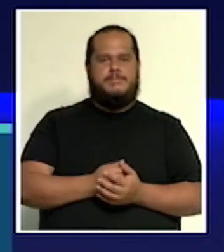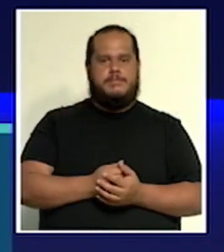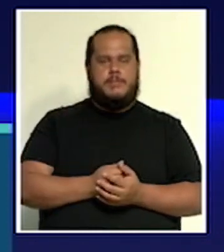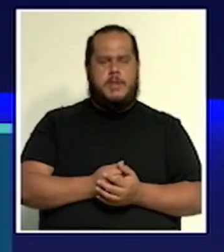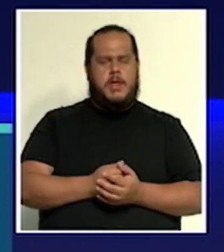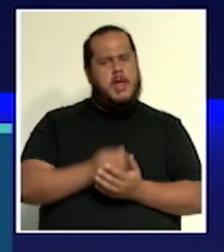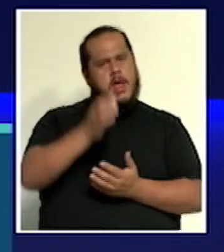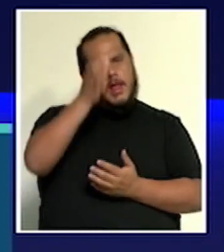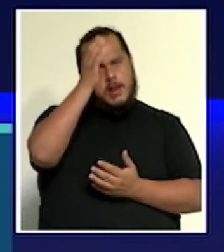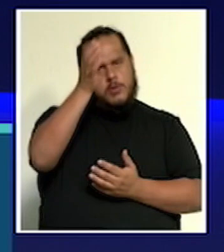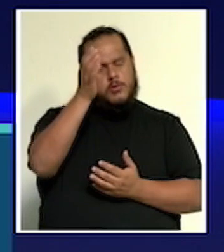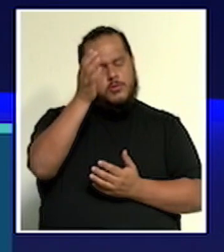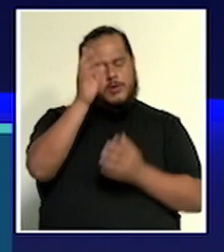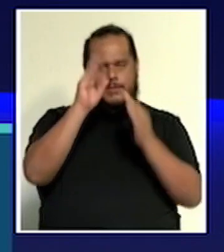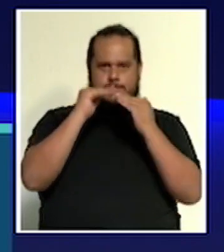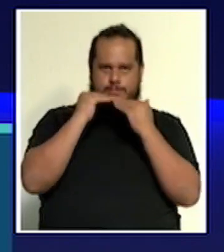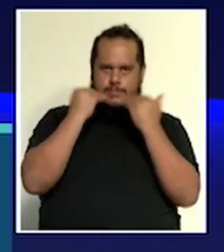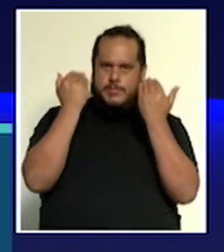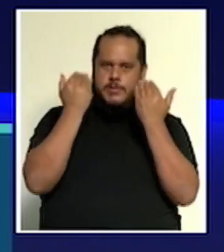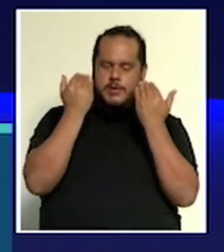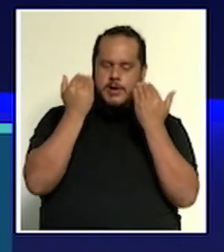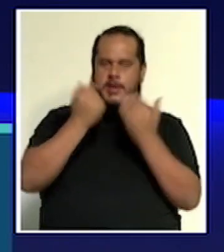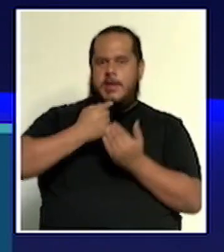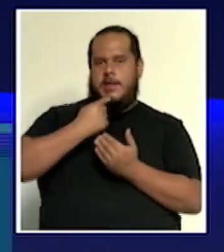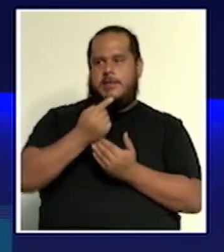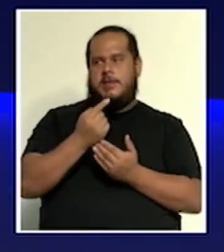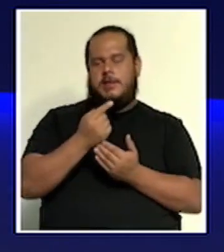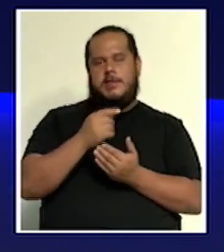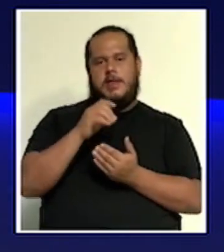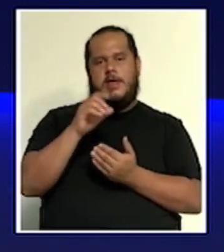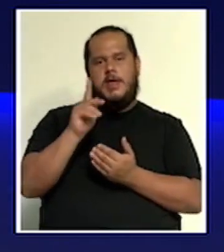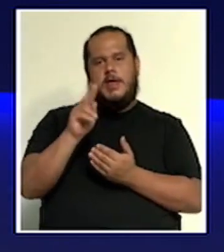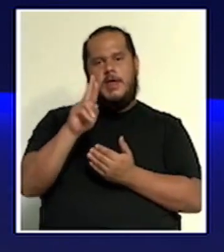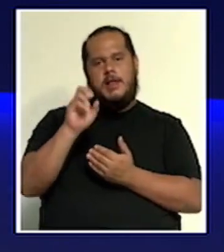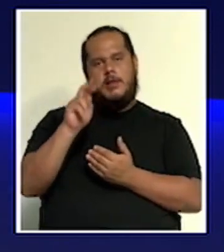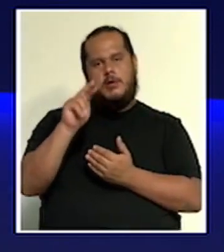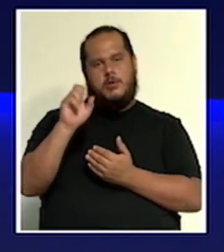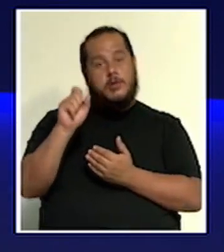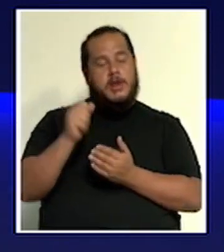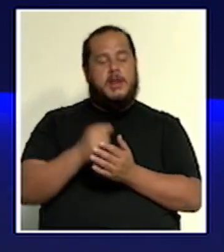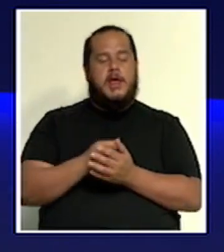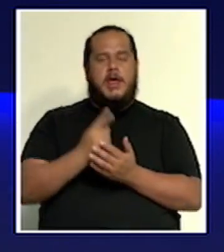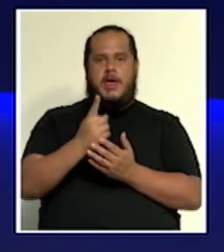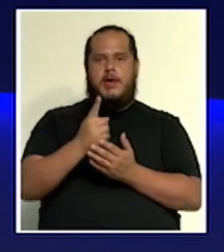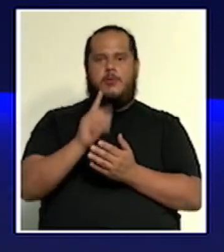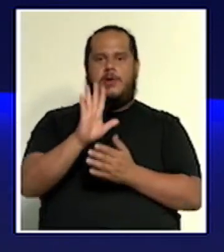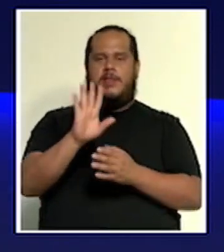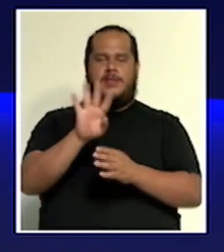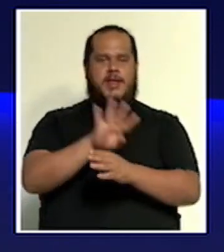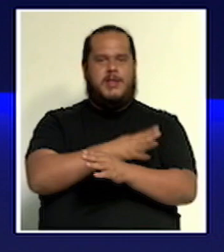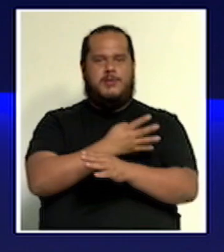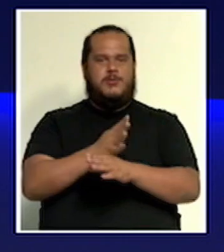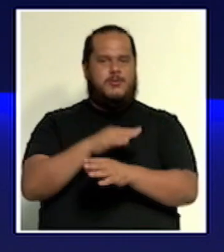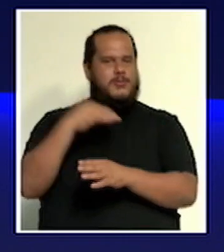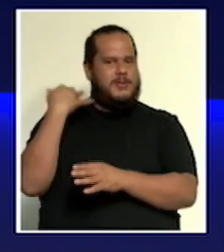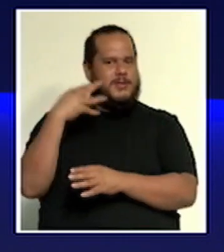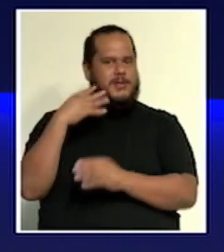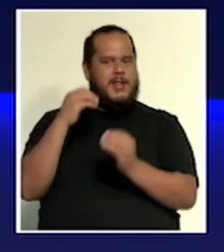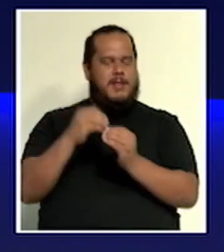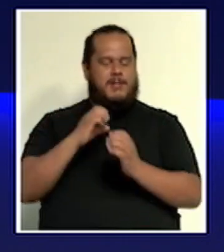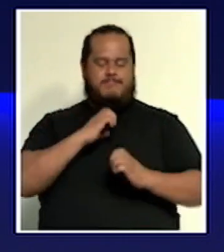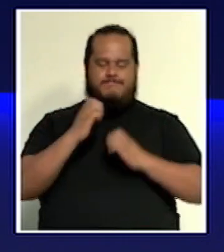La cultura es la sonrisa, dice el crooner León Gieco en una de sus canciones más emotivas.